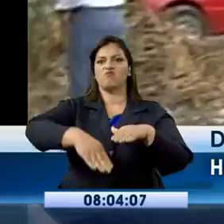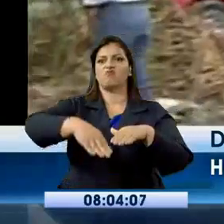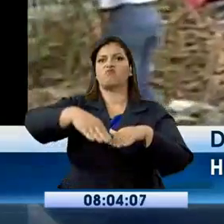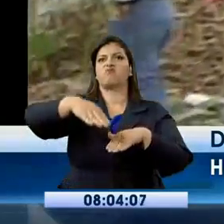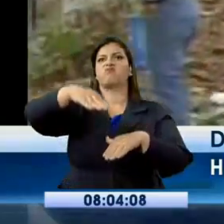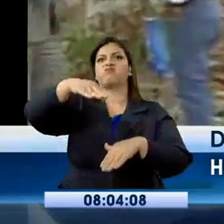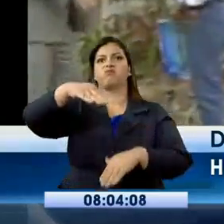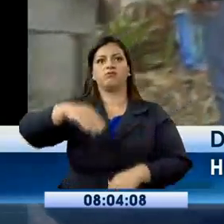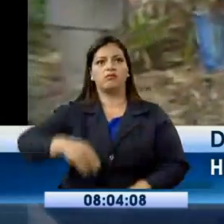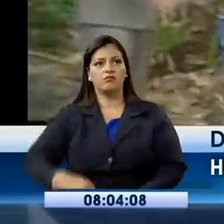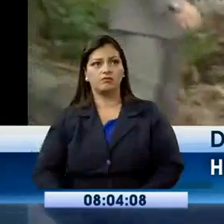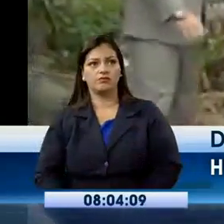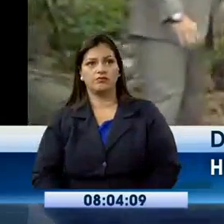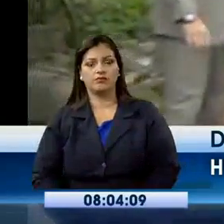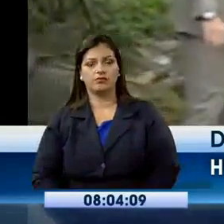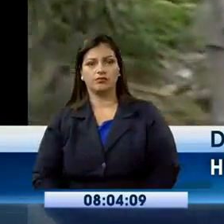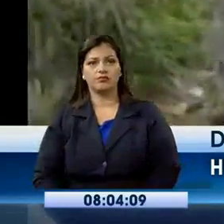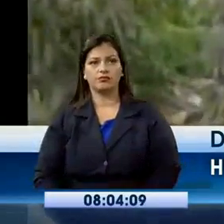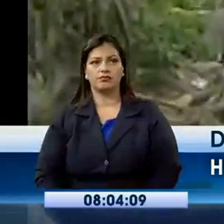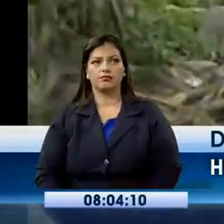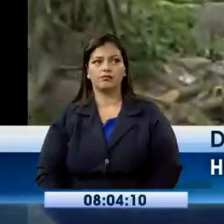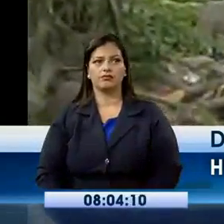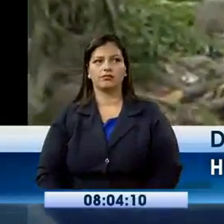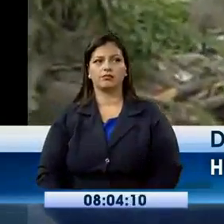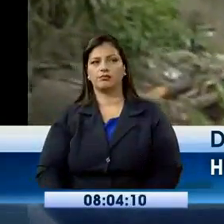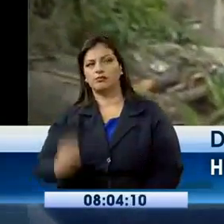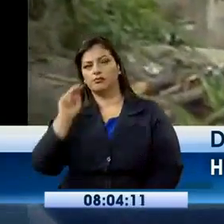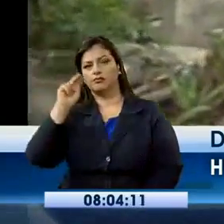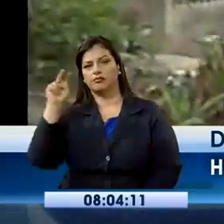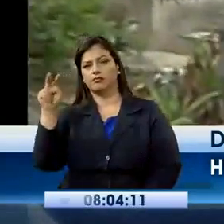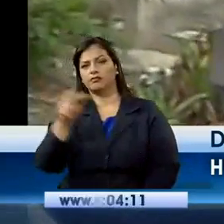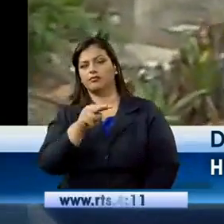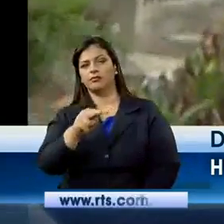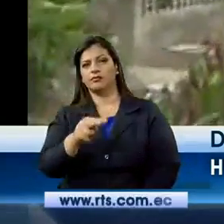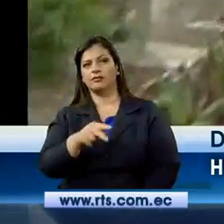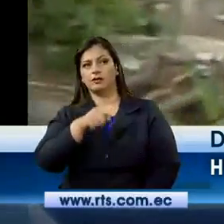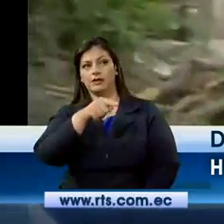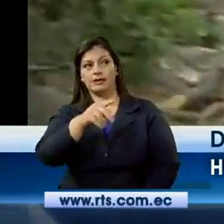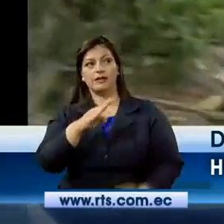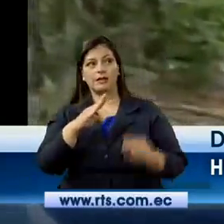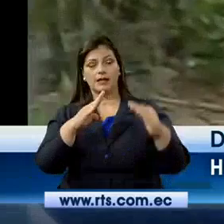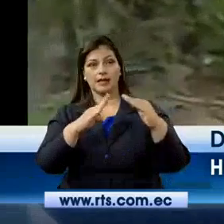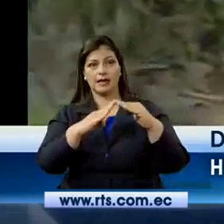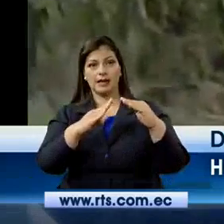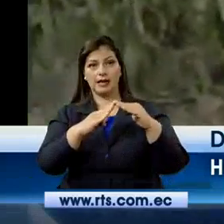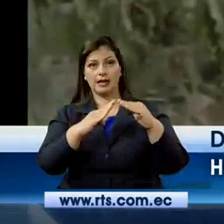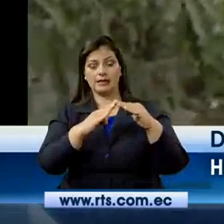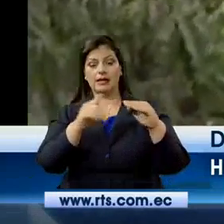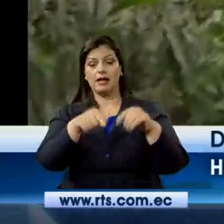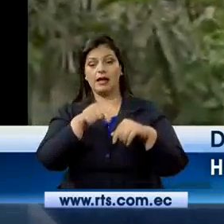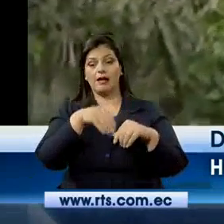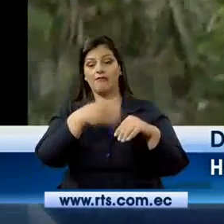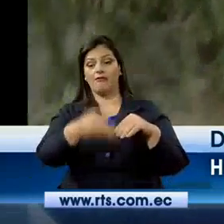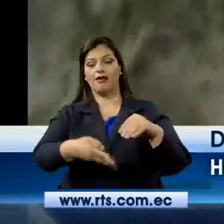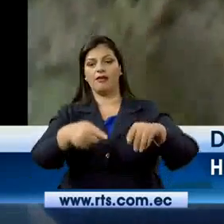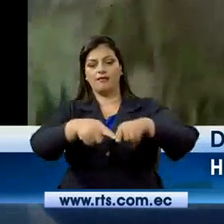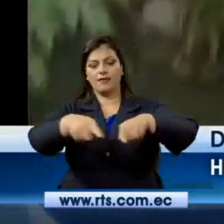casas. Sí, acá al costado está la alcantarilla colapsada.